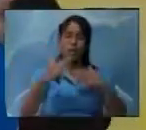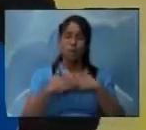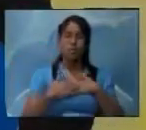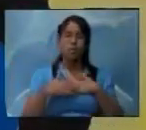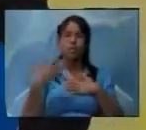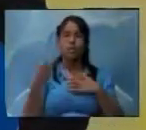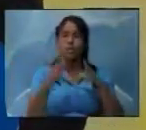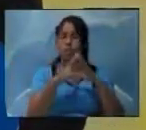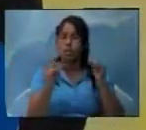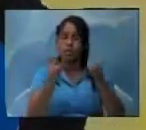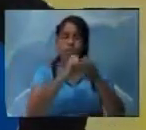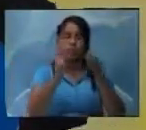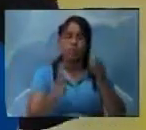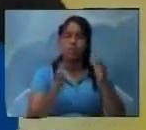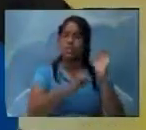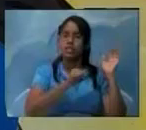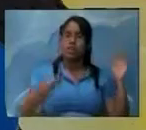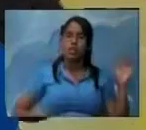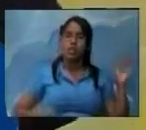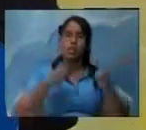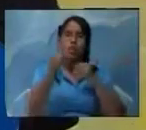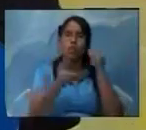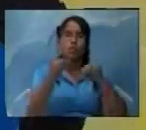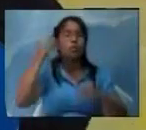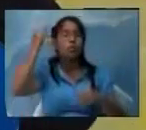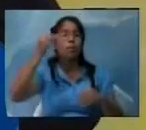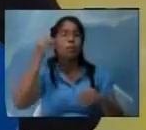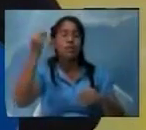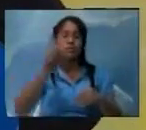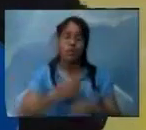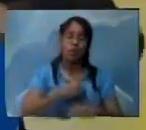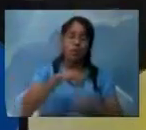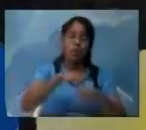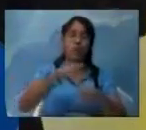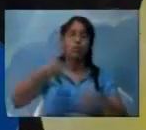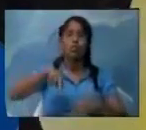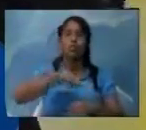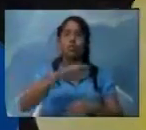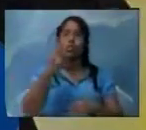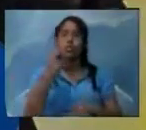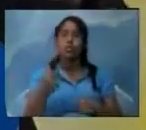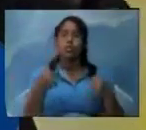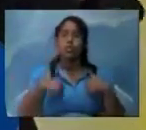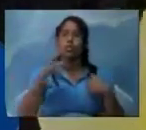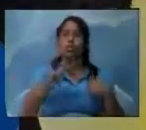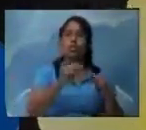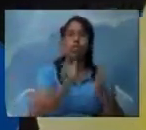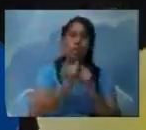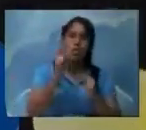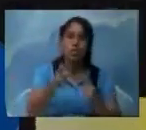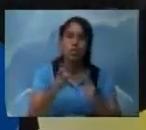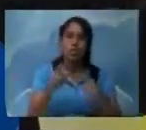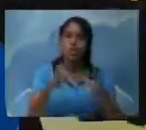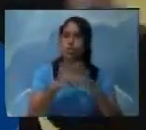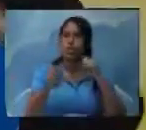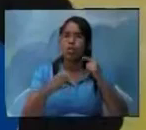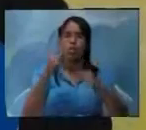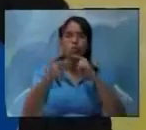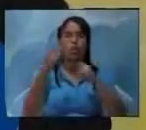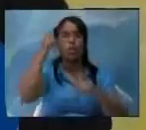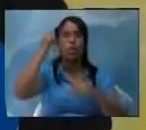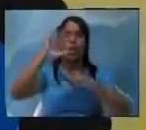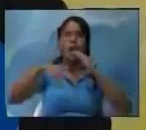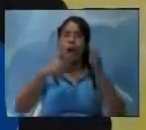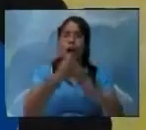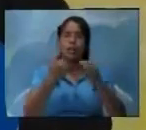todo lo que está escrito, el Señor lo hizo pensando en nosotros, diciéndonos: yo estoy contigo todos los días